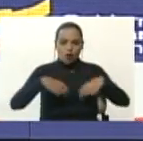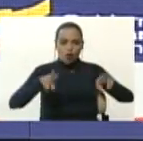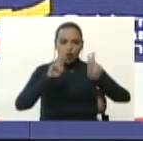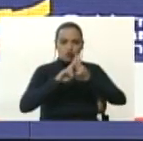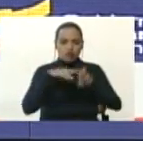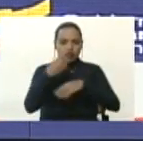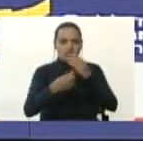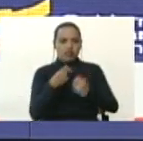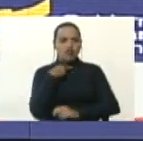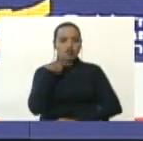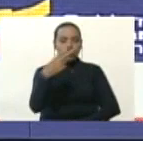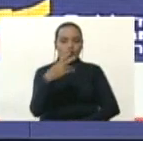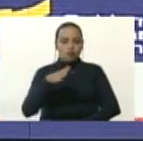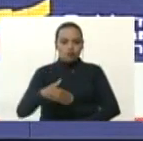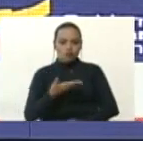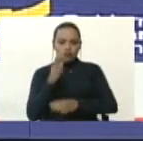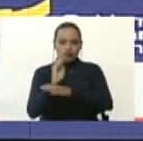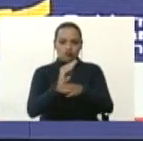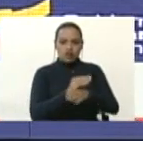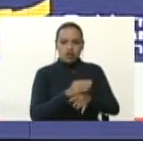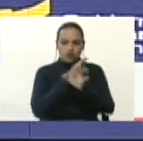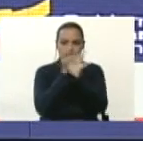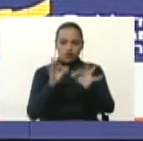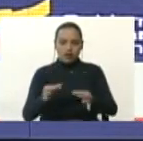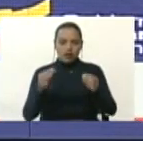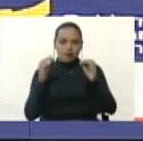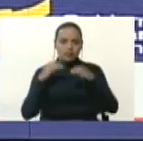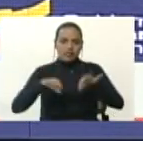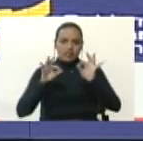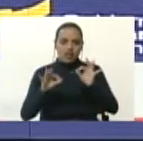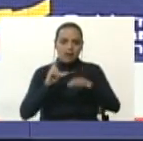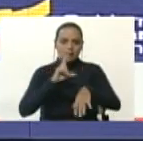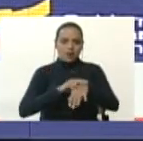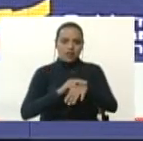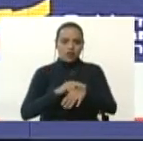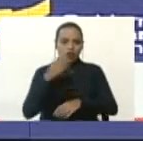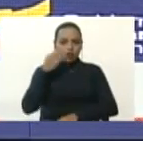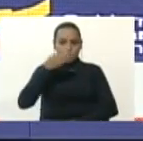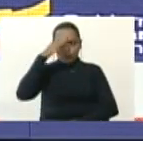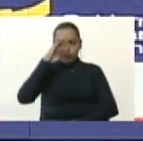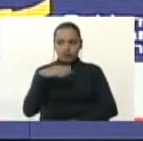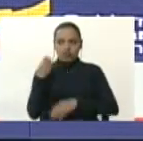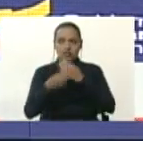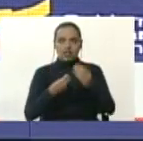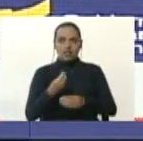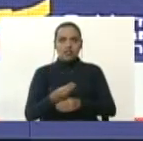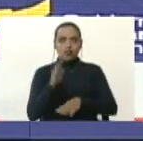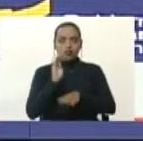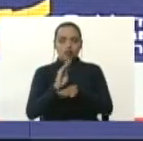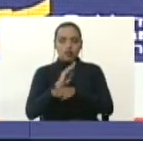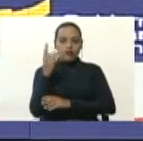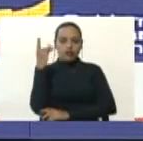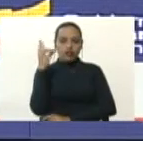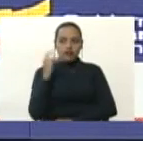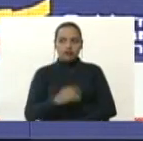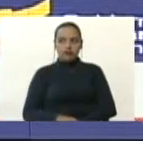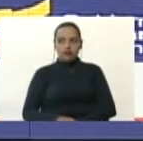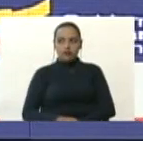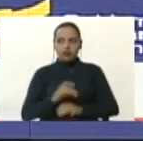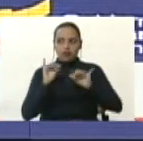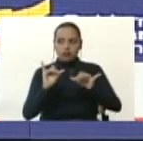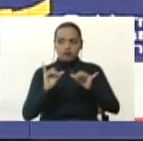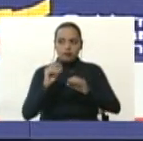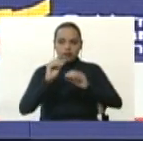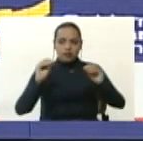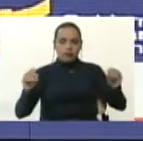levantar su voz y a proteger de manera especial a los médicos y médicas de Cuba que están prestando servicio en Bolivia. Así lo llamamos desde